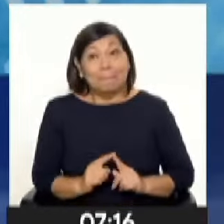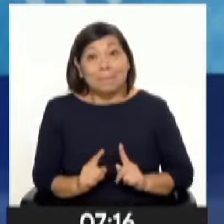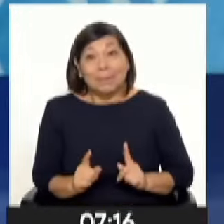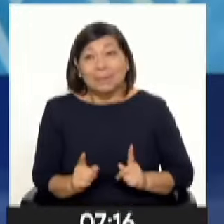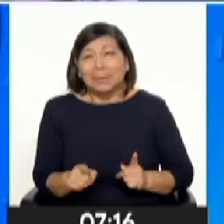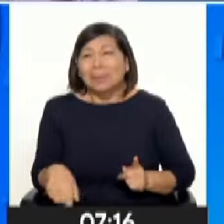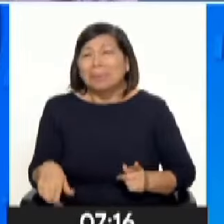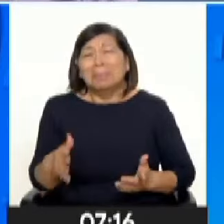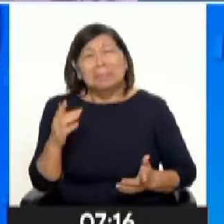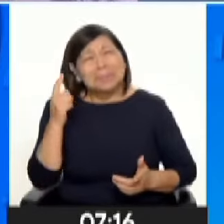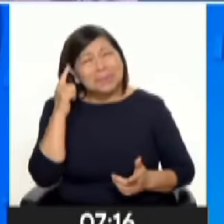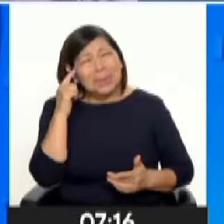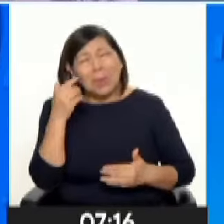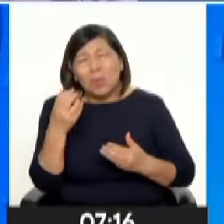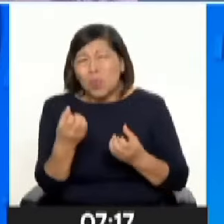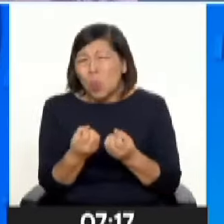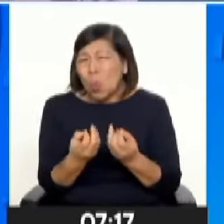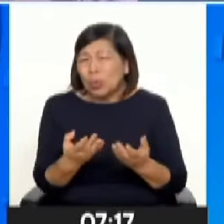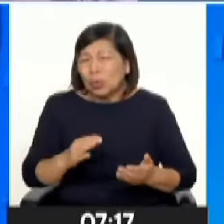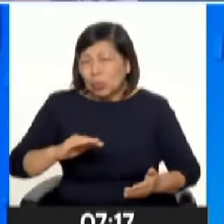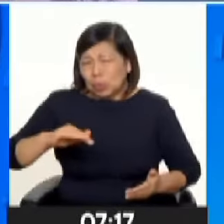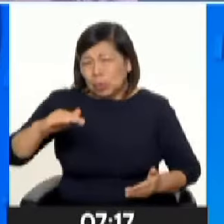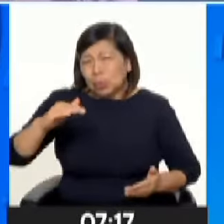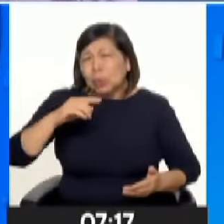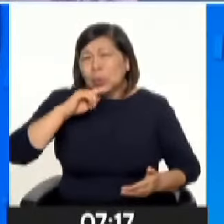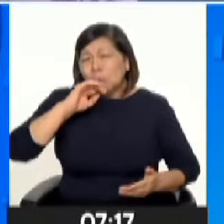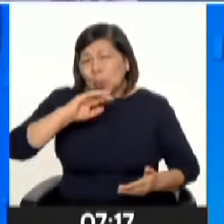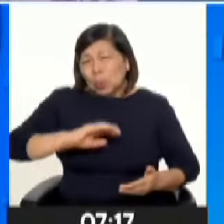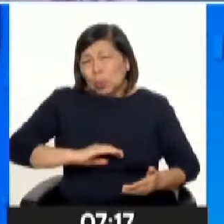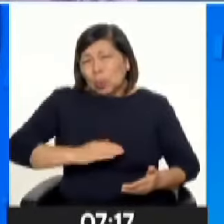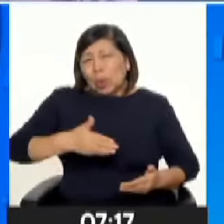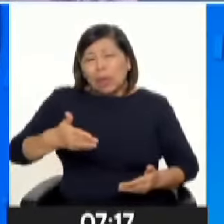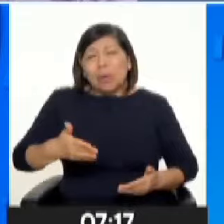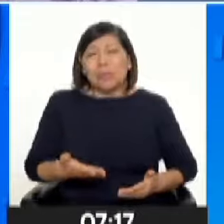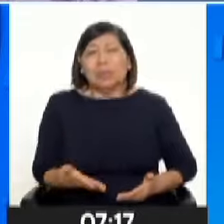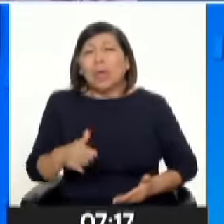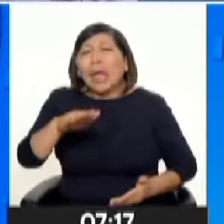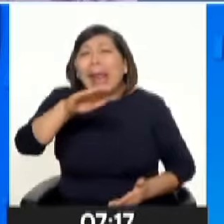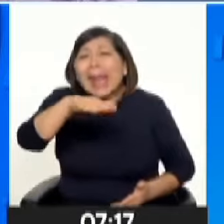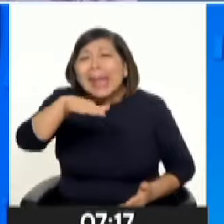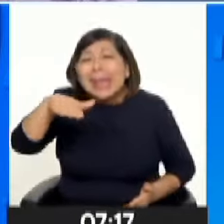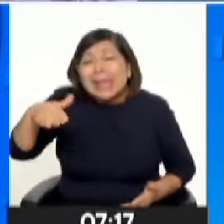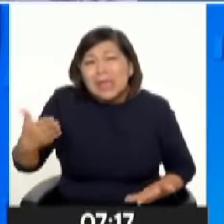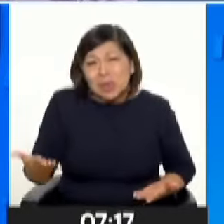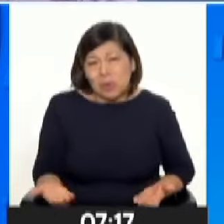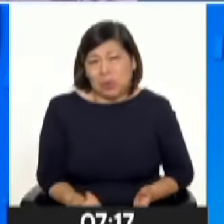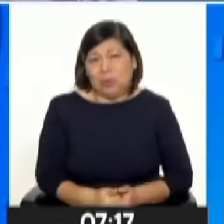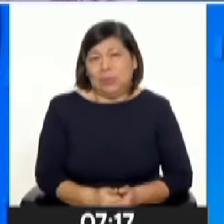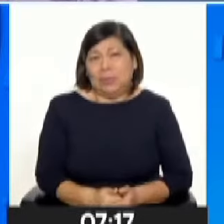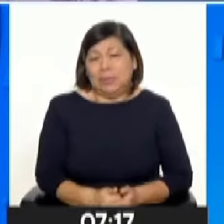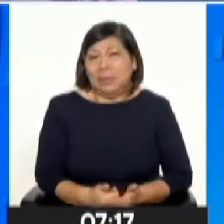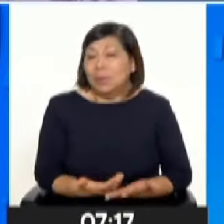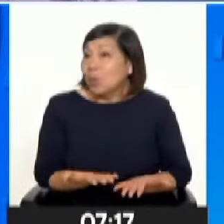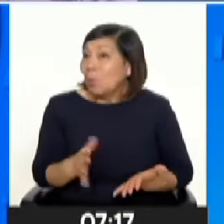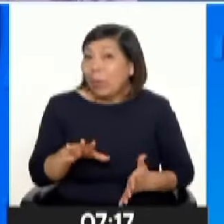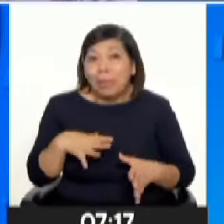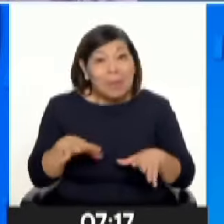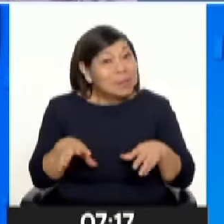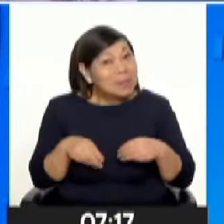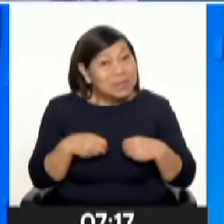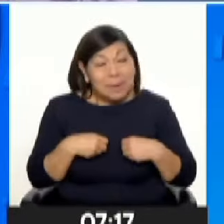nuestra sociedad, el embarazo adolescente, no adolescente, de niños. Uh-huh. Eso es